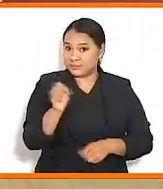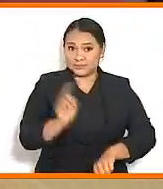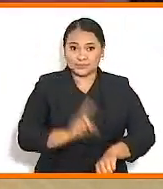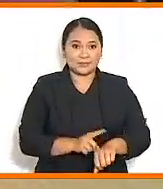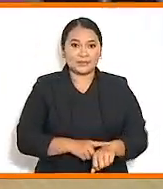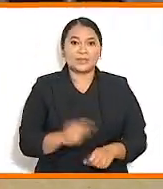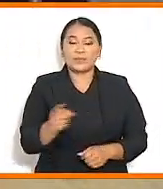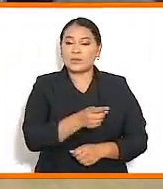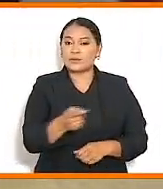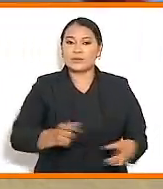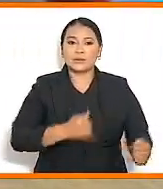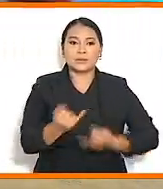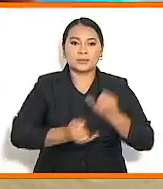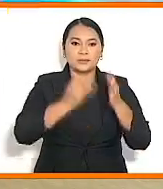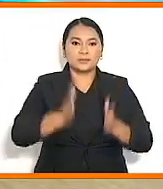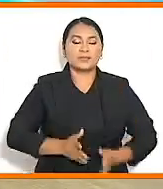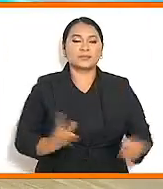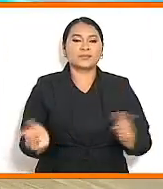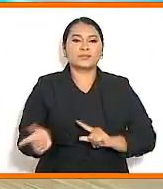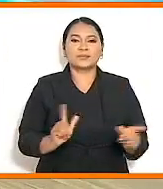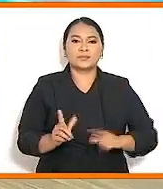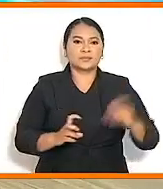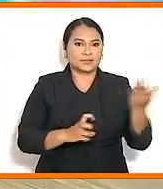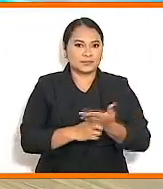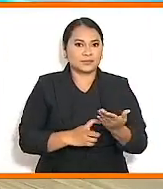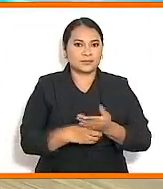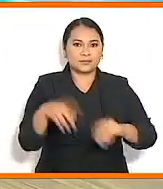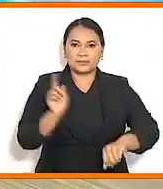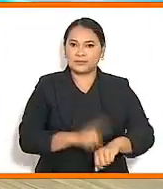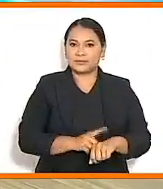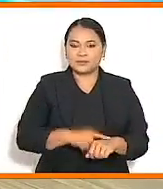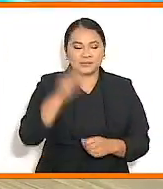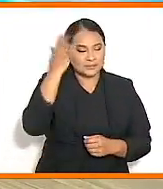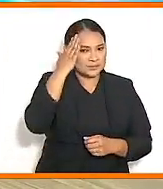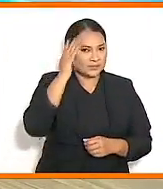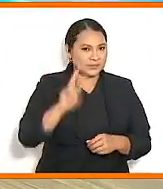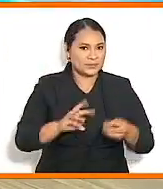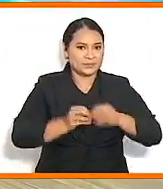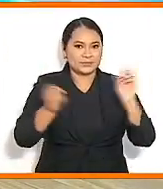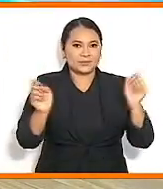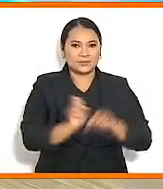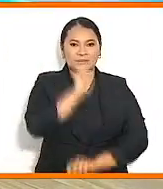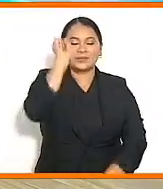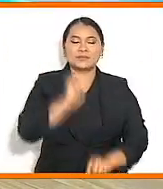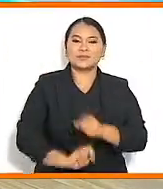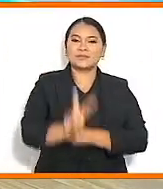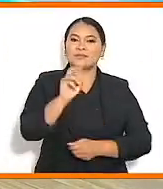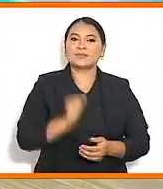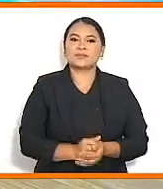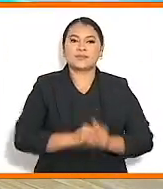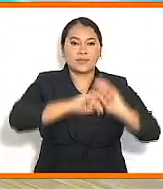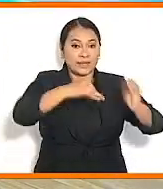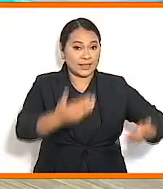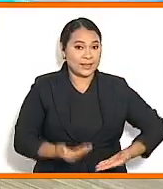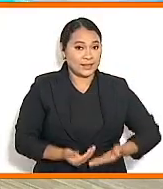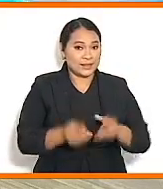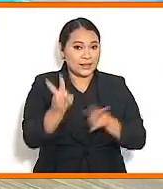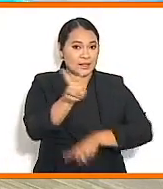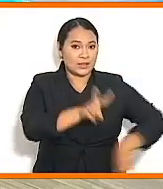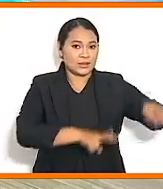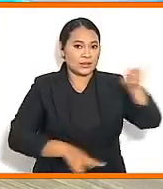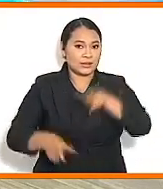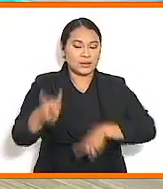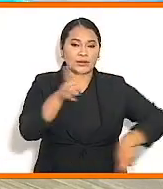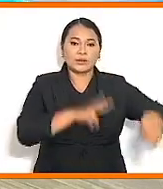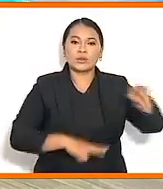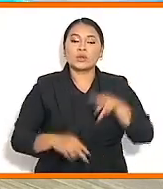nuestros jugadores tenga su boletito en mano porque se vienen esos dos números favorecidos para premiados, pero antes le damos la cordial bienvenida a nuestro auditor